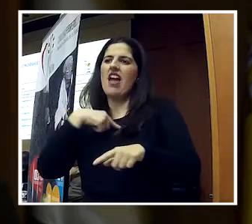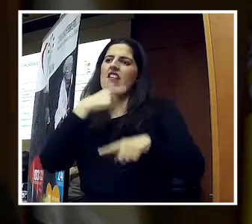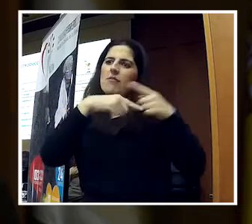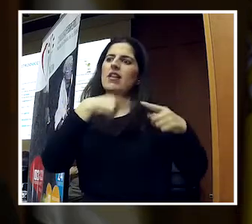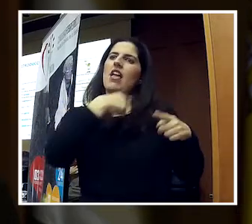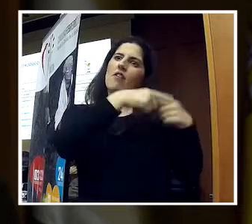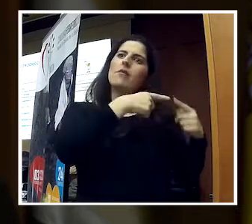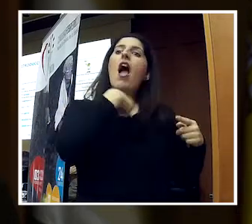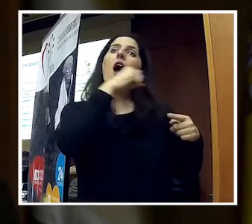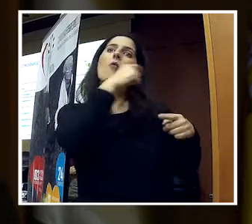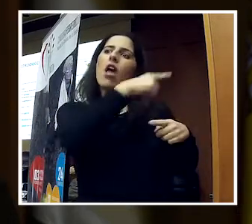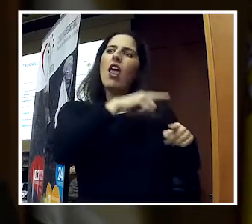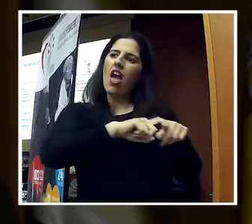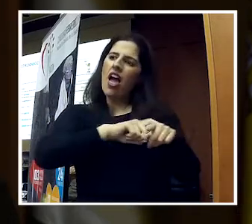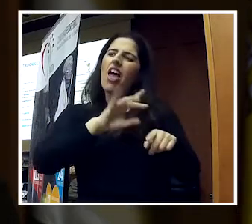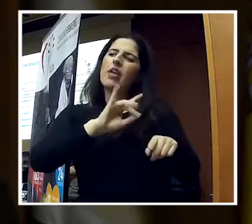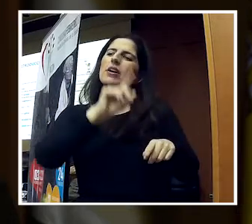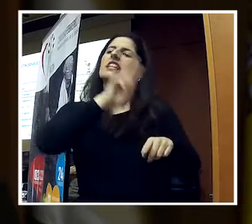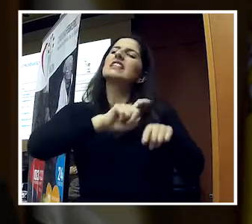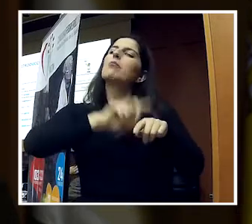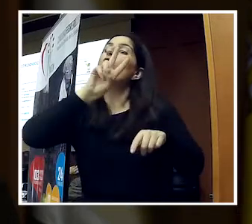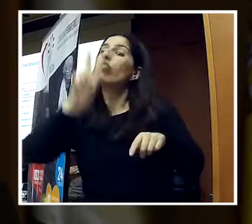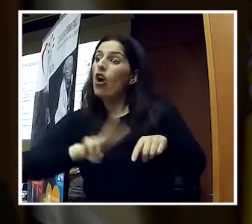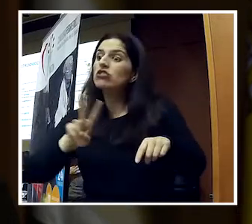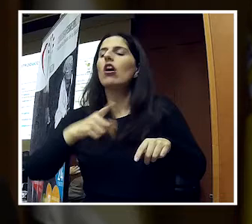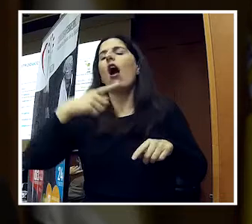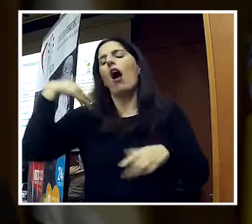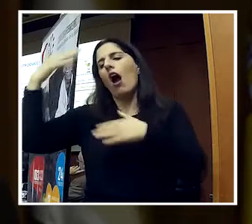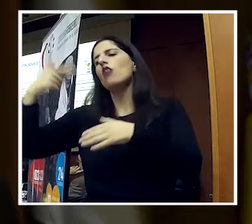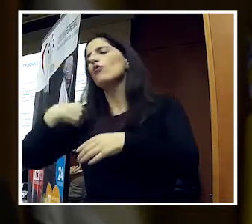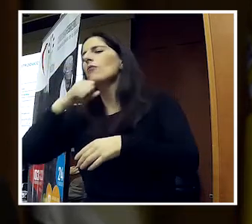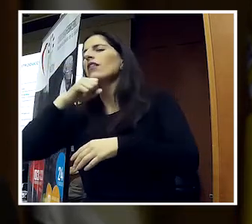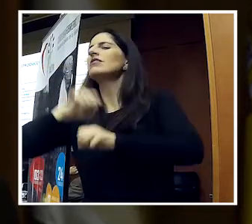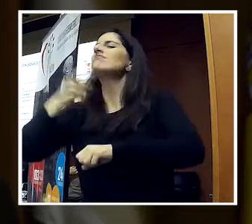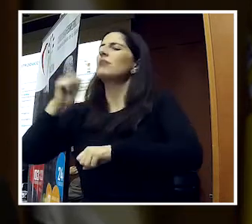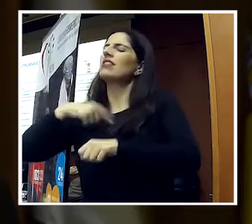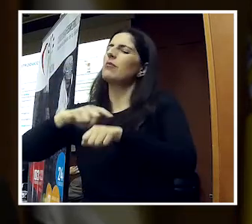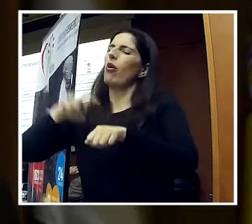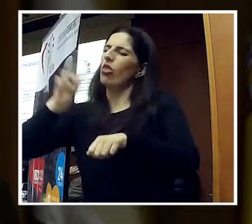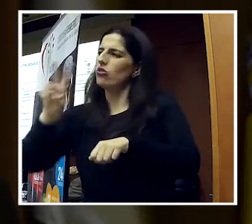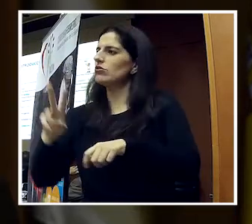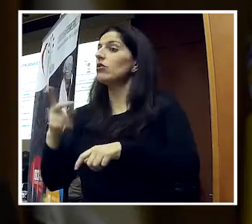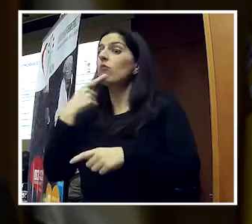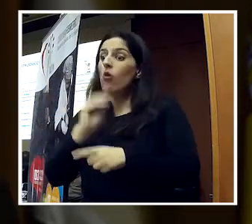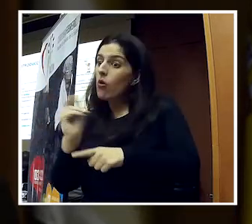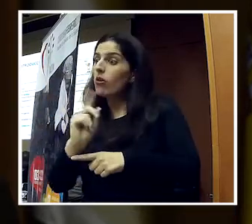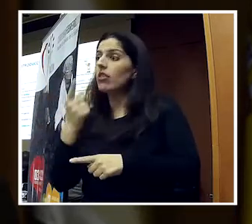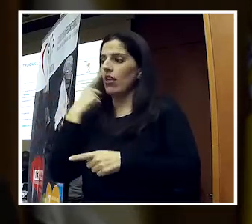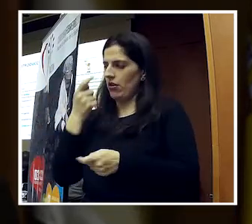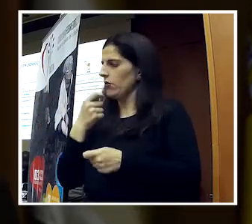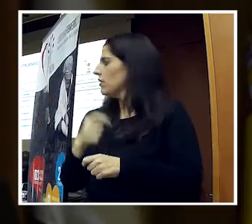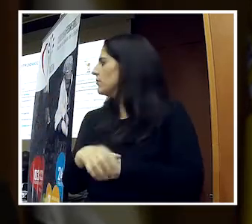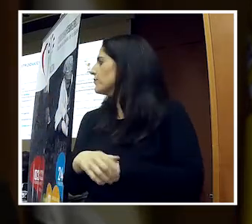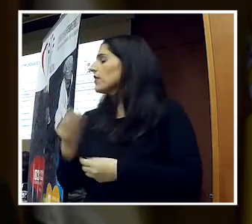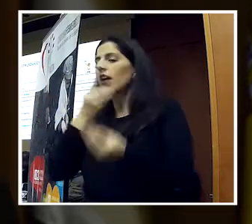frecuencia de que nuestros abuelos o nuestros padres son diabéticos y nosotros tenemos una diabetes tipo 2 si no cuidamos, como después diremos,